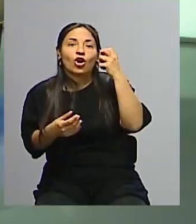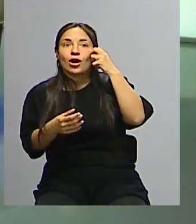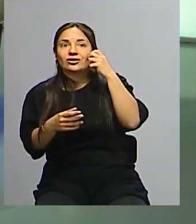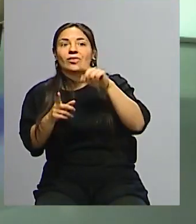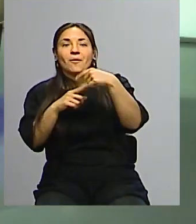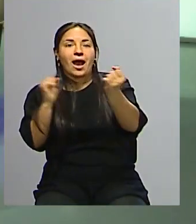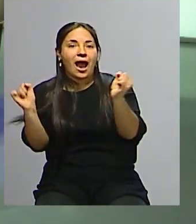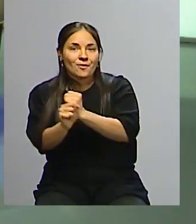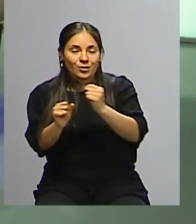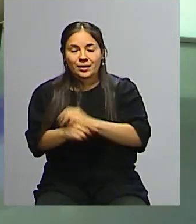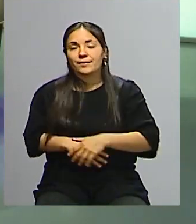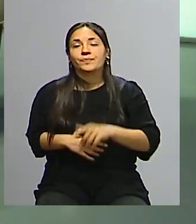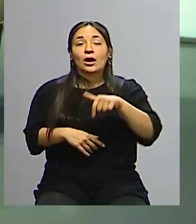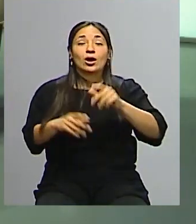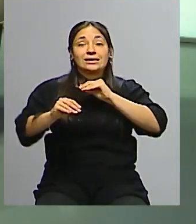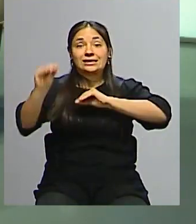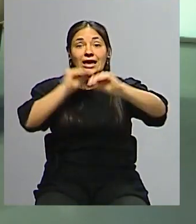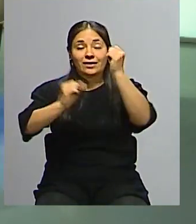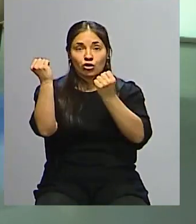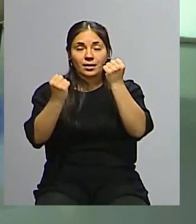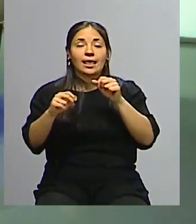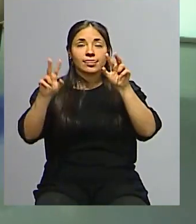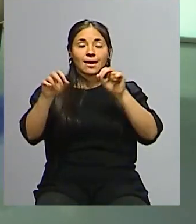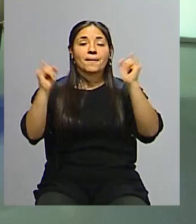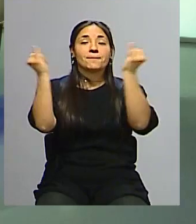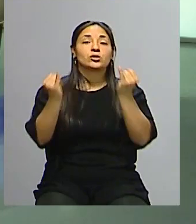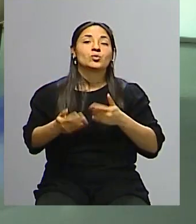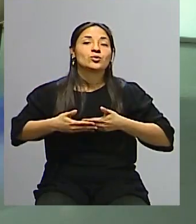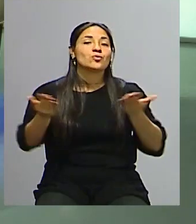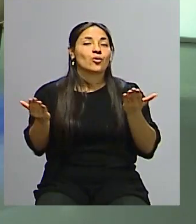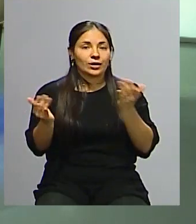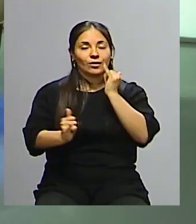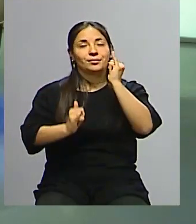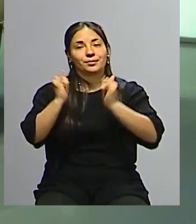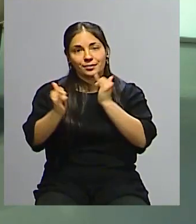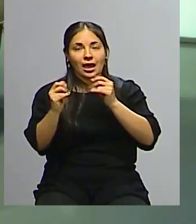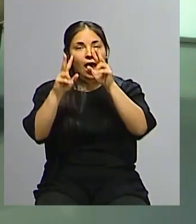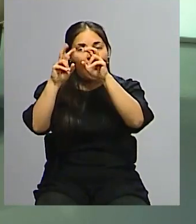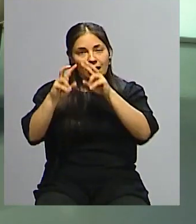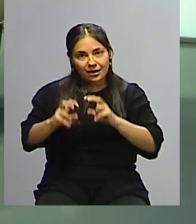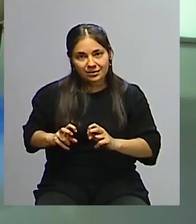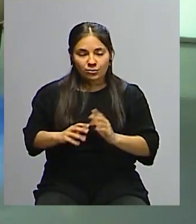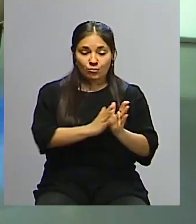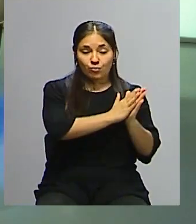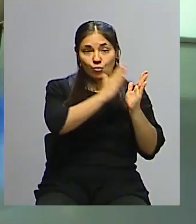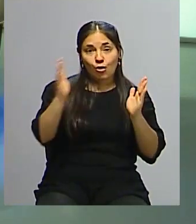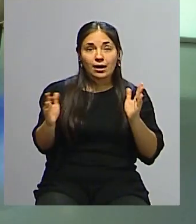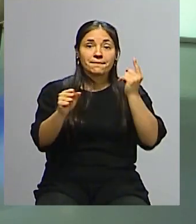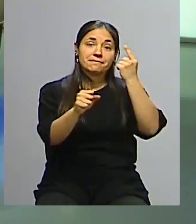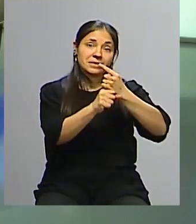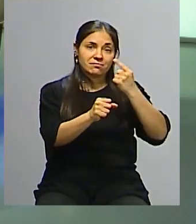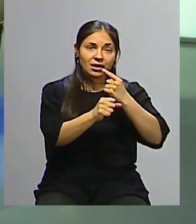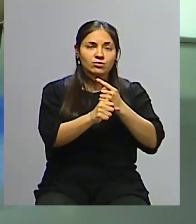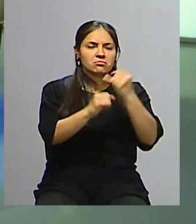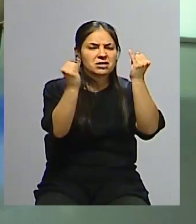decimos a la gente que estamos en Chat Económico hablando de presupuesto público, analizando, ya en este primer bloque hemos analizado de